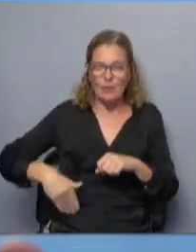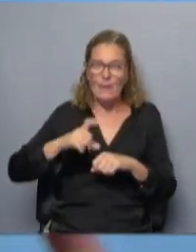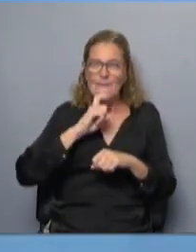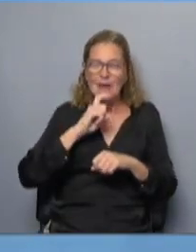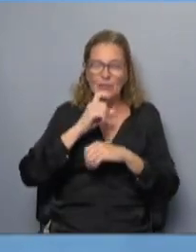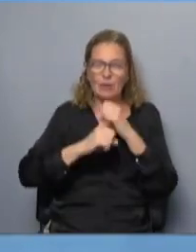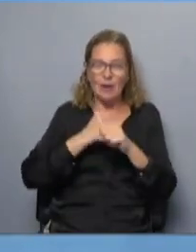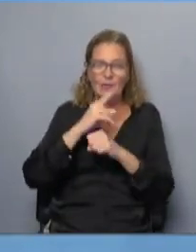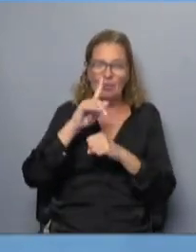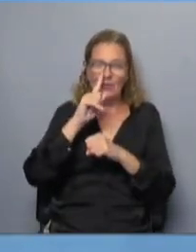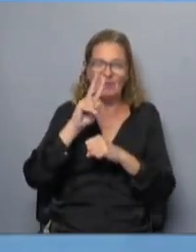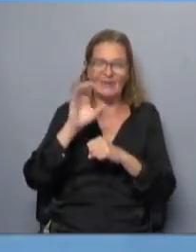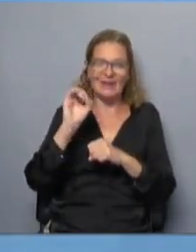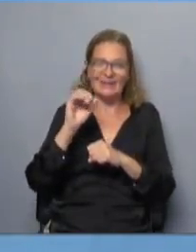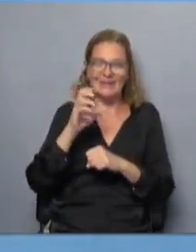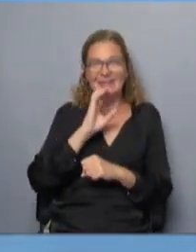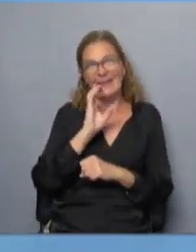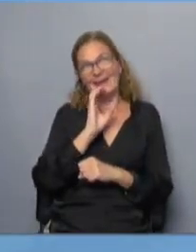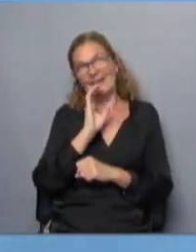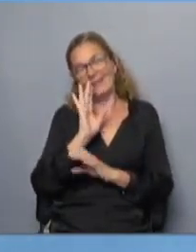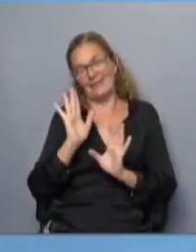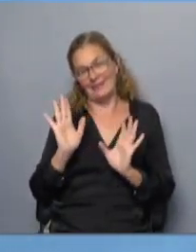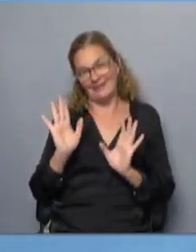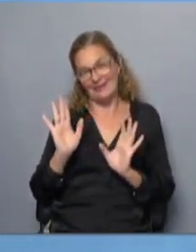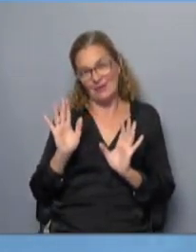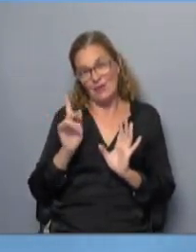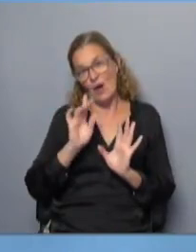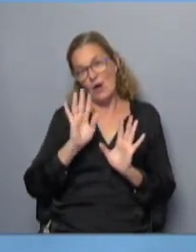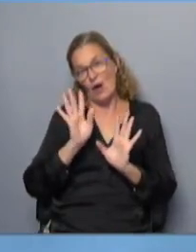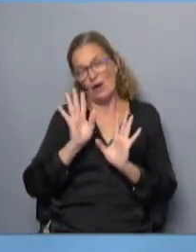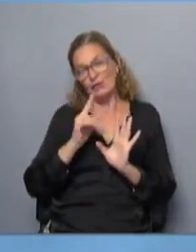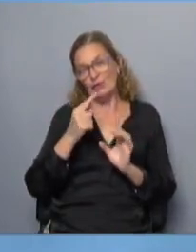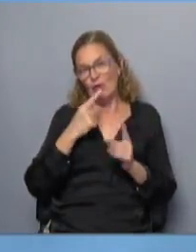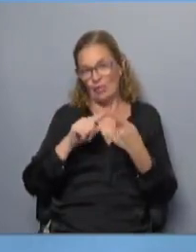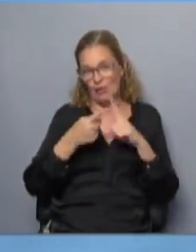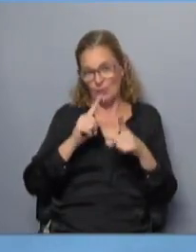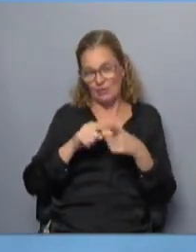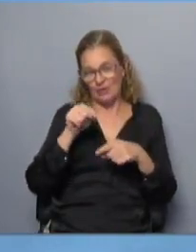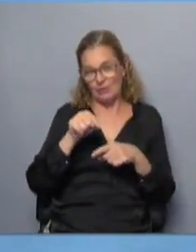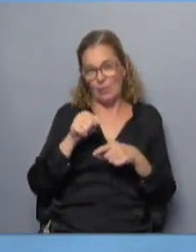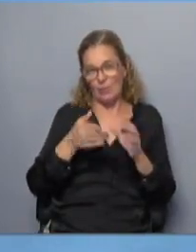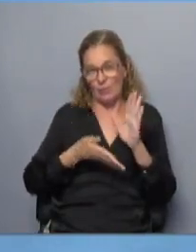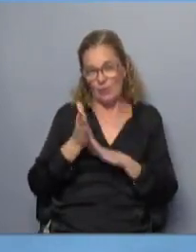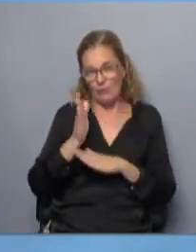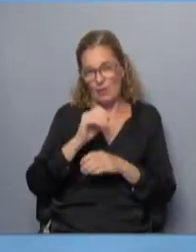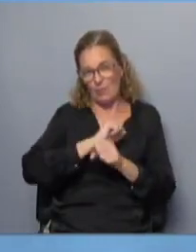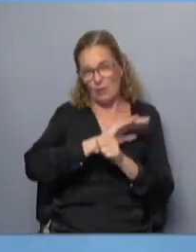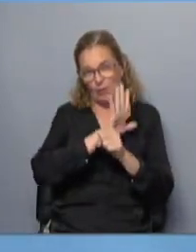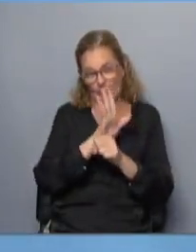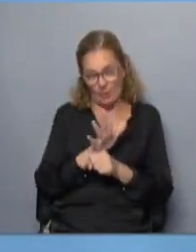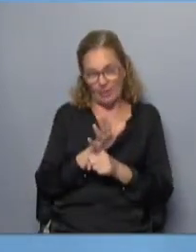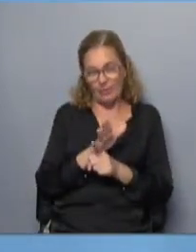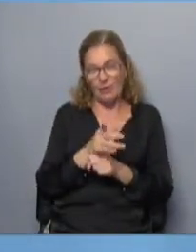2020 no se está riendo no no yo yo discutir esto nos chocó fui por la pandemia